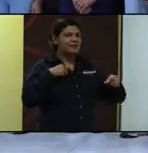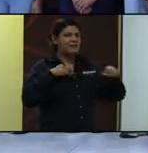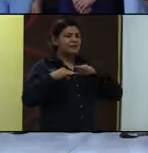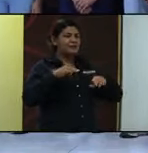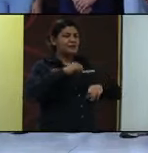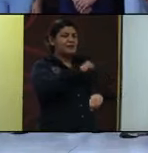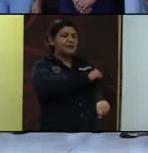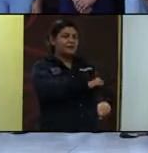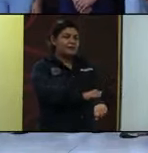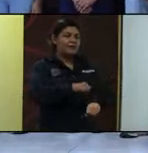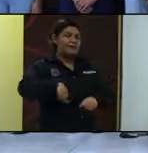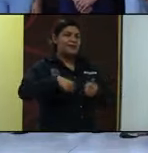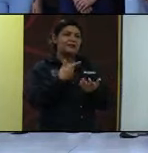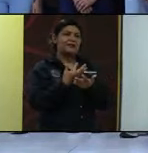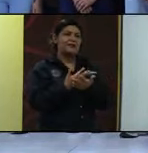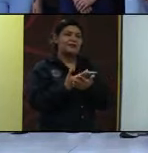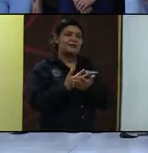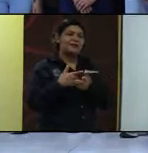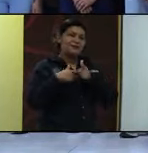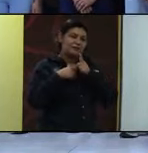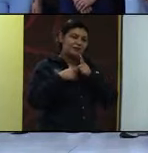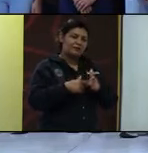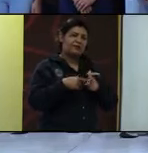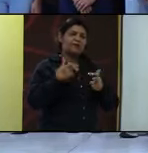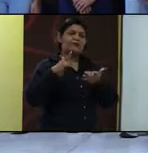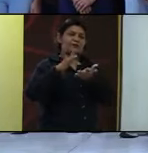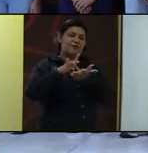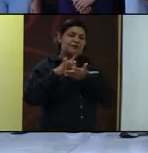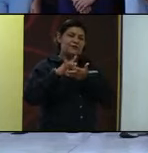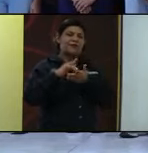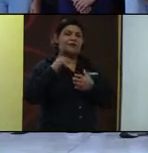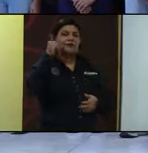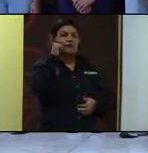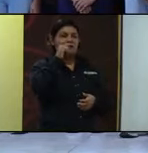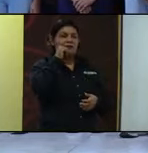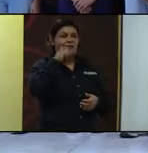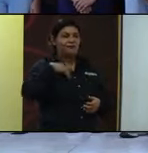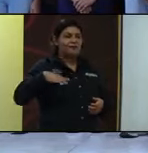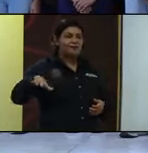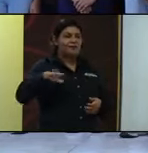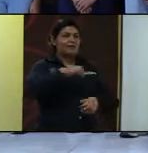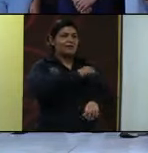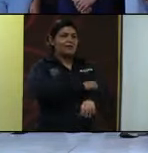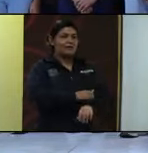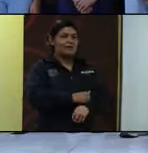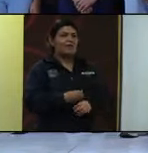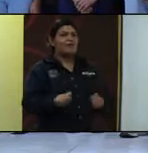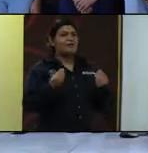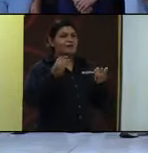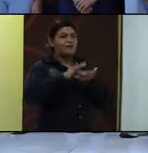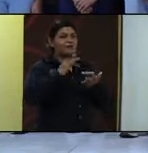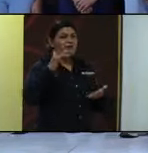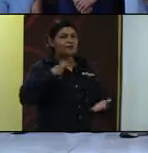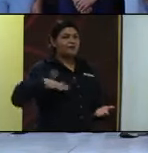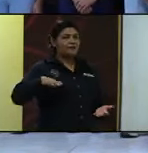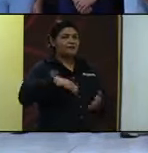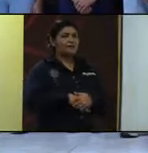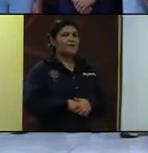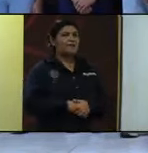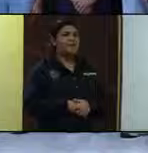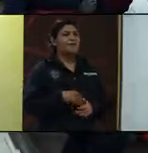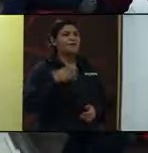Altamira y esperemos continuar con su inmenso apoyo que siempre nos ha dado aquí a la subzona Altamira. Muchas gracias a todos y que tengan un